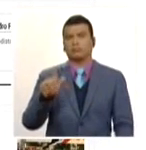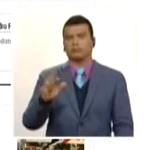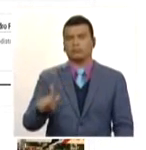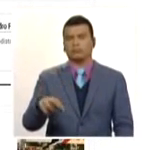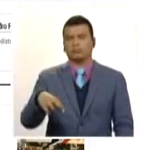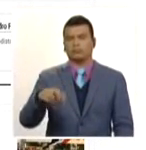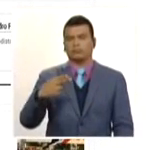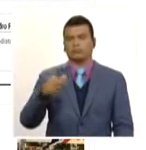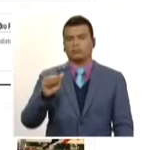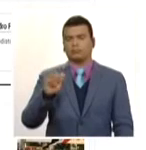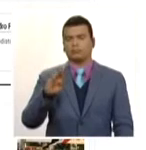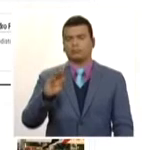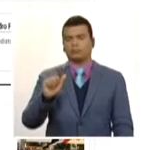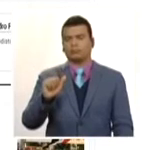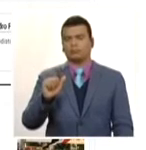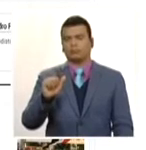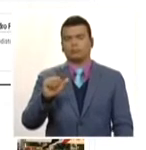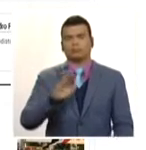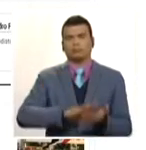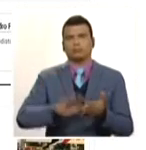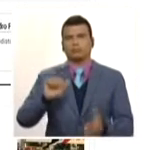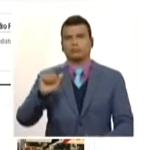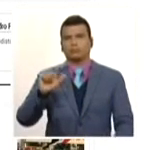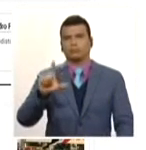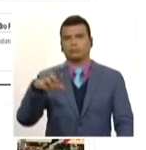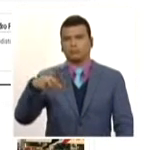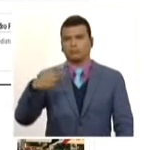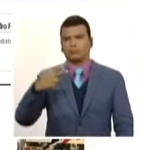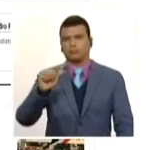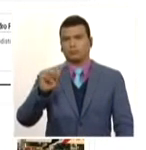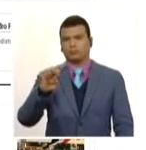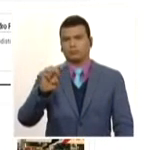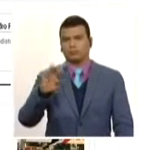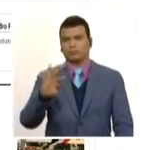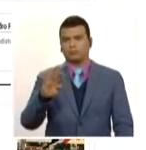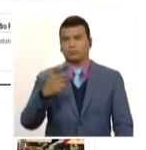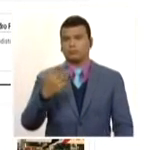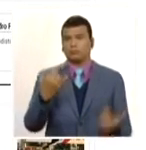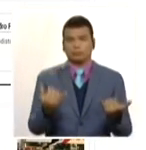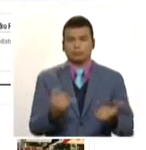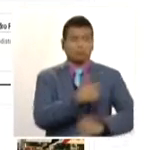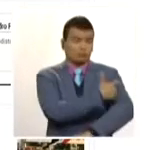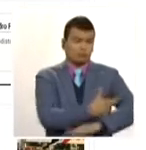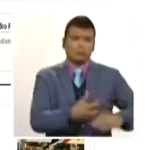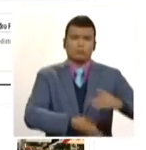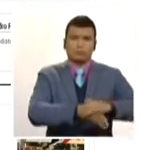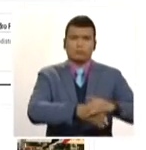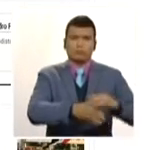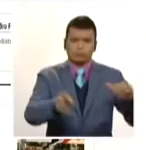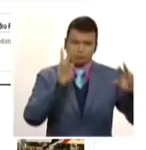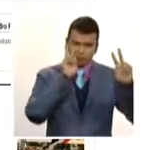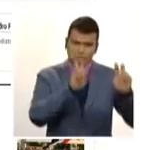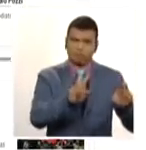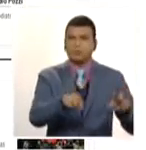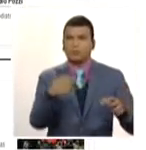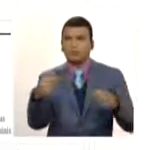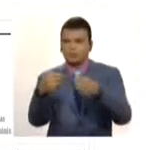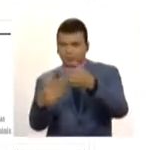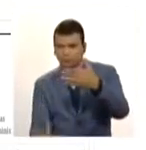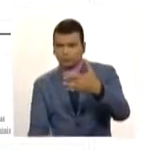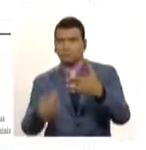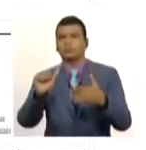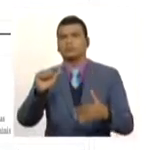seguirá llamándose Google. Una noticia importante a nivel mundial que hoy seguramente estará ocupando los primeros planos en